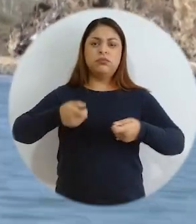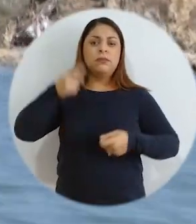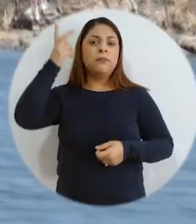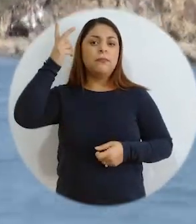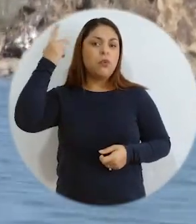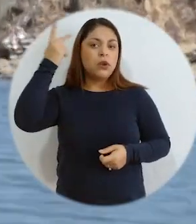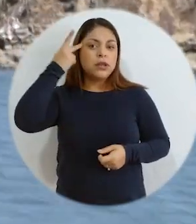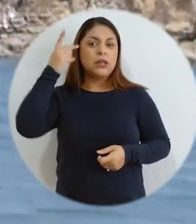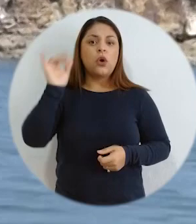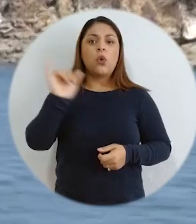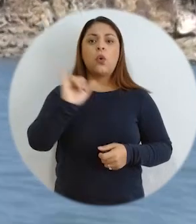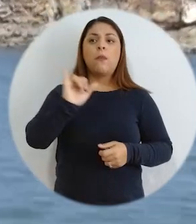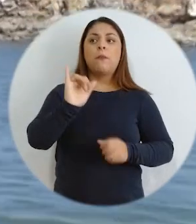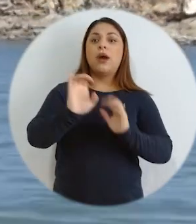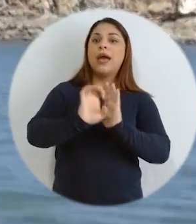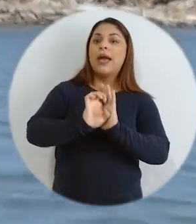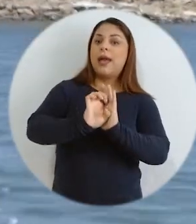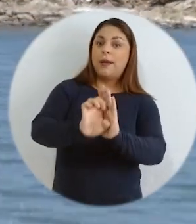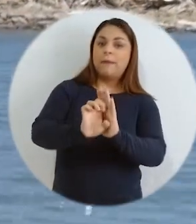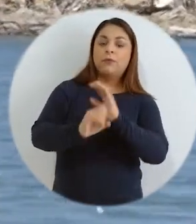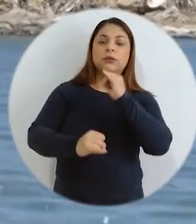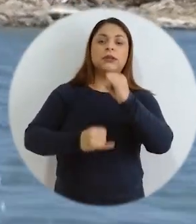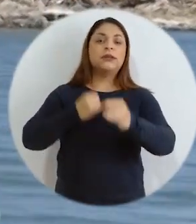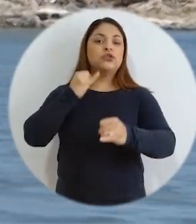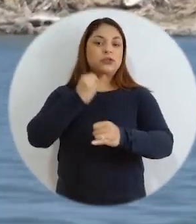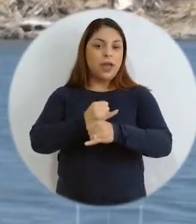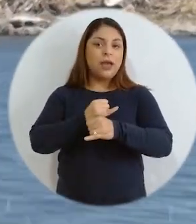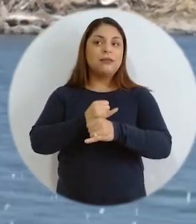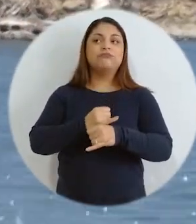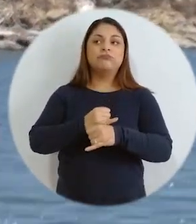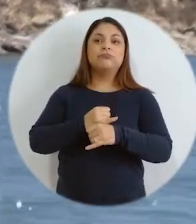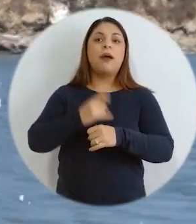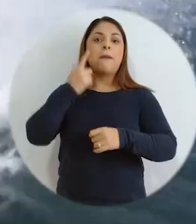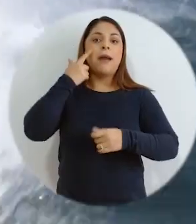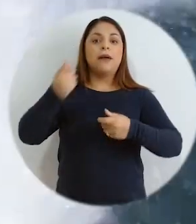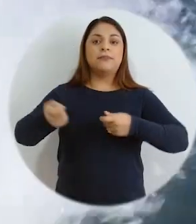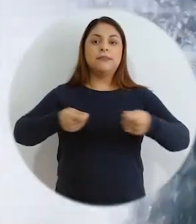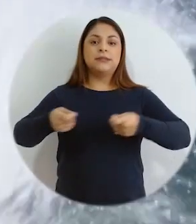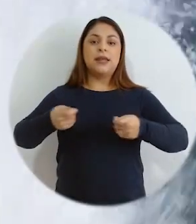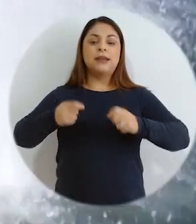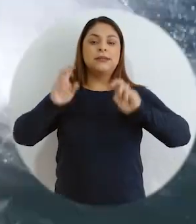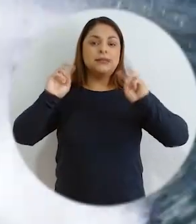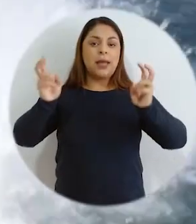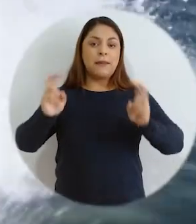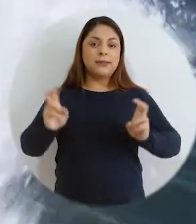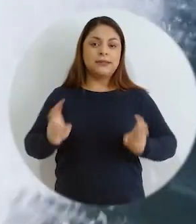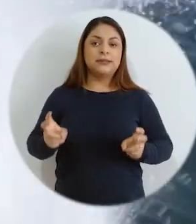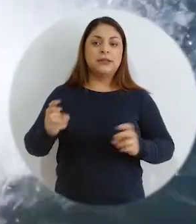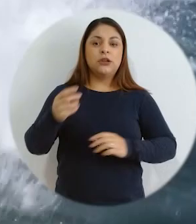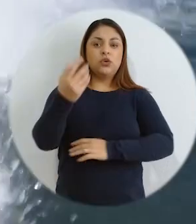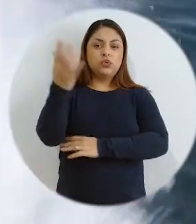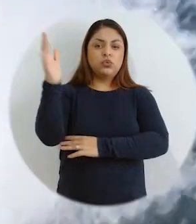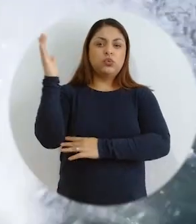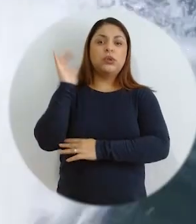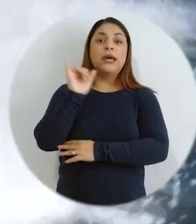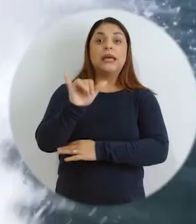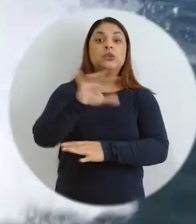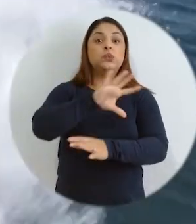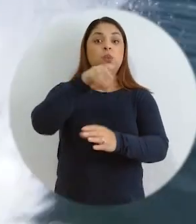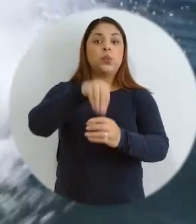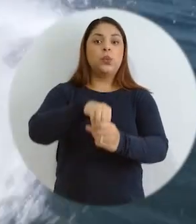como un gestor, ¿verdad?, de políticas, como un ejemplo a nivel internacional de cómo gestionar temas